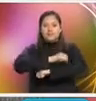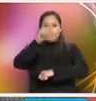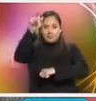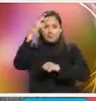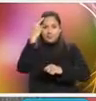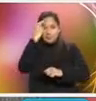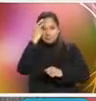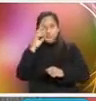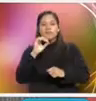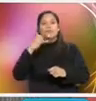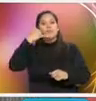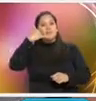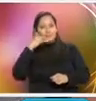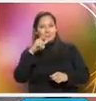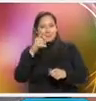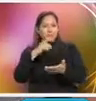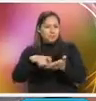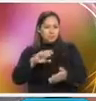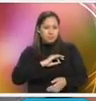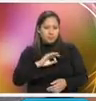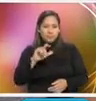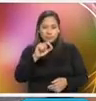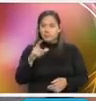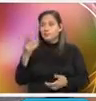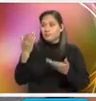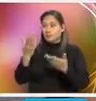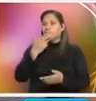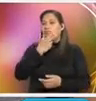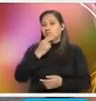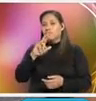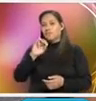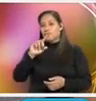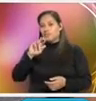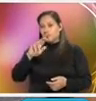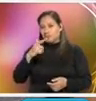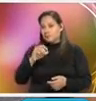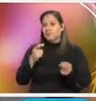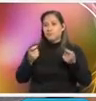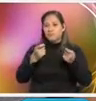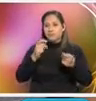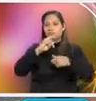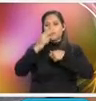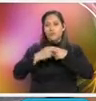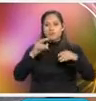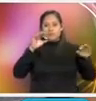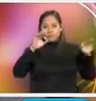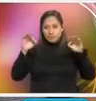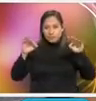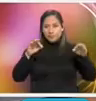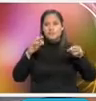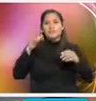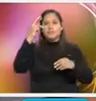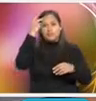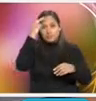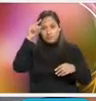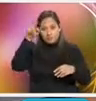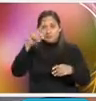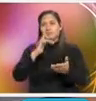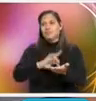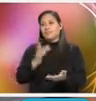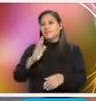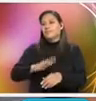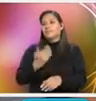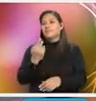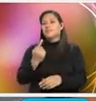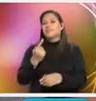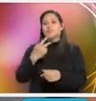Artes y en Ticketmaster. Perfecto. Domingo Garcilaso, encargado de Relaciones Públicas de la Coordinación Nacional de Danza del Instituto Nacional de Bellas Artes. Gracias por